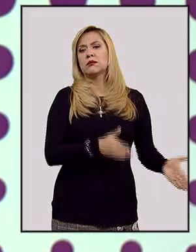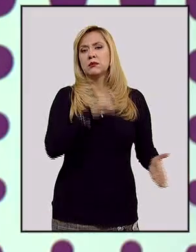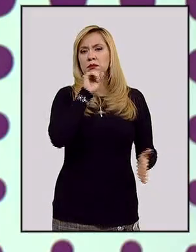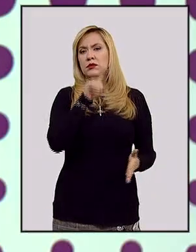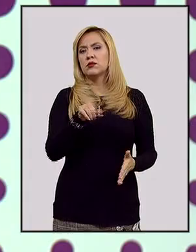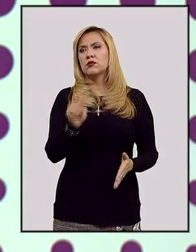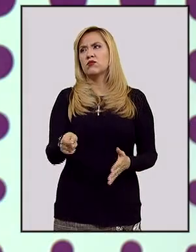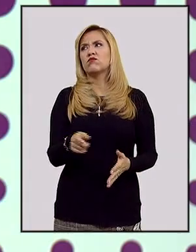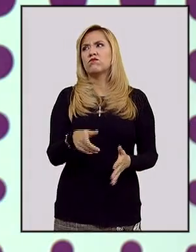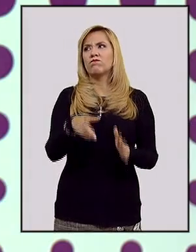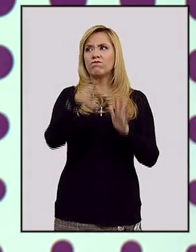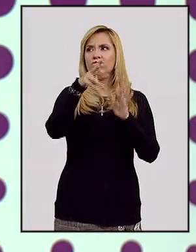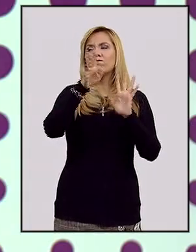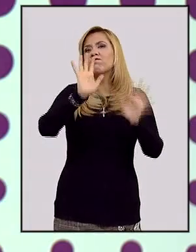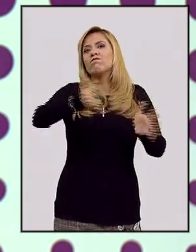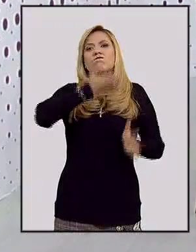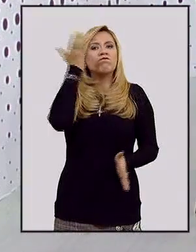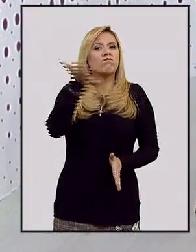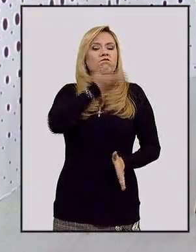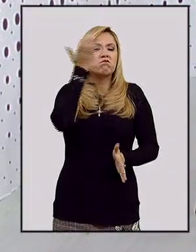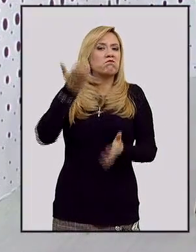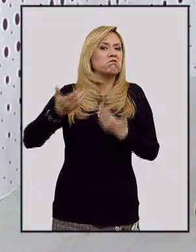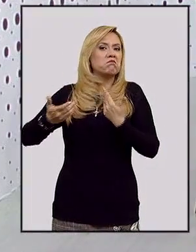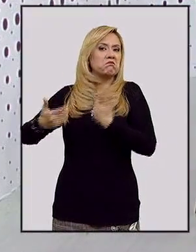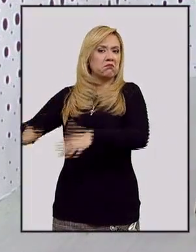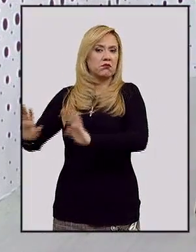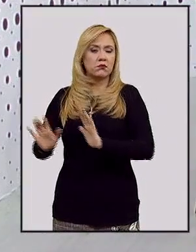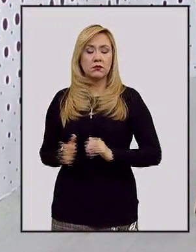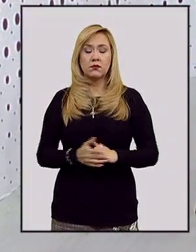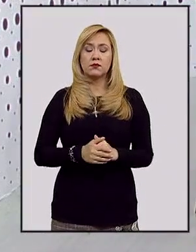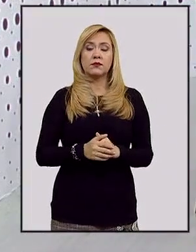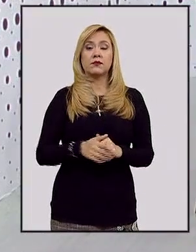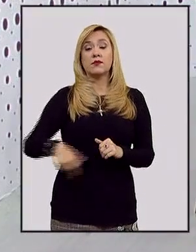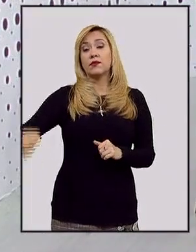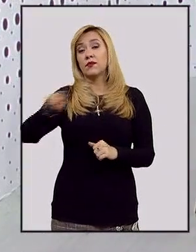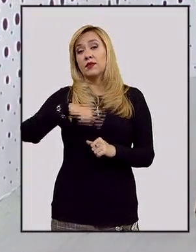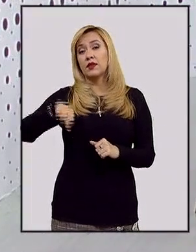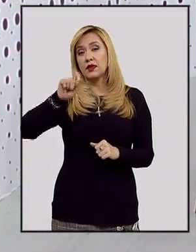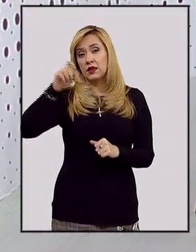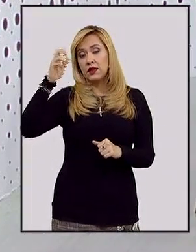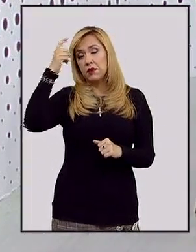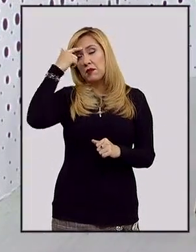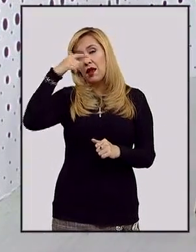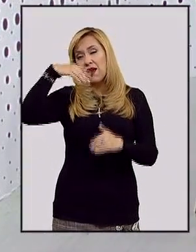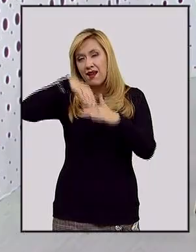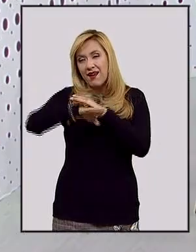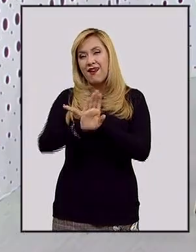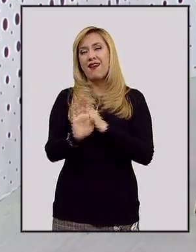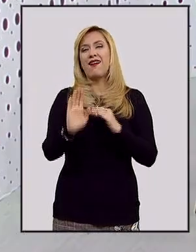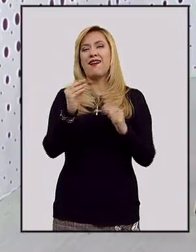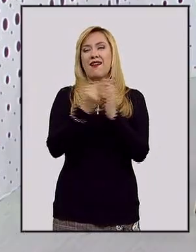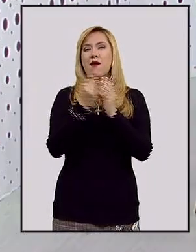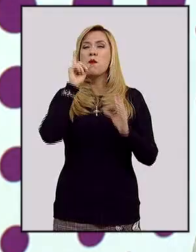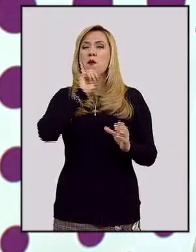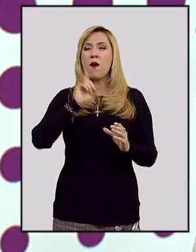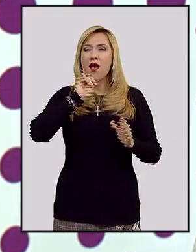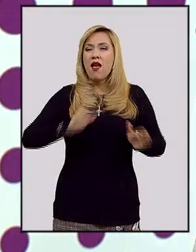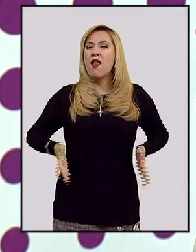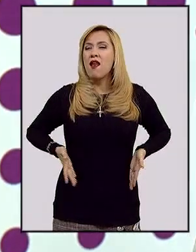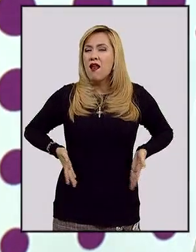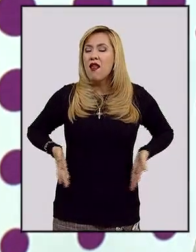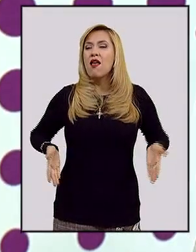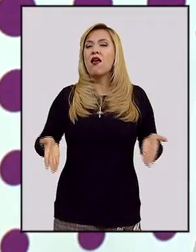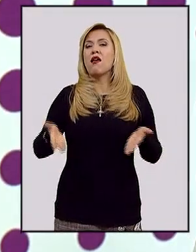por la normalización de determinadas prácticas en la revisión ginecológica, en el parto y después